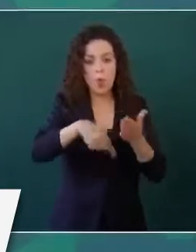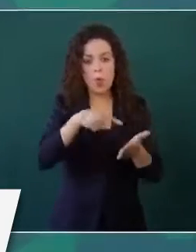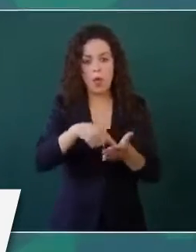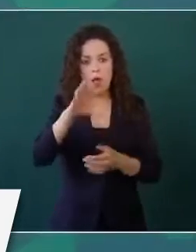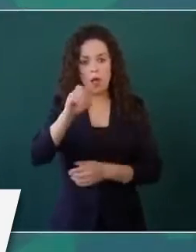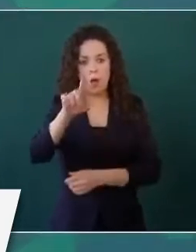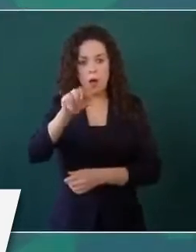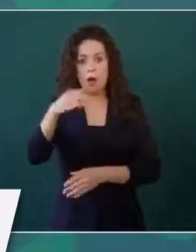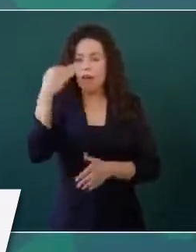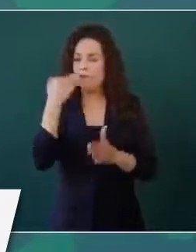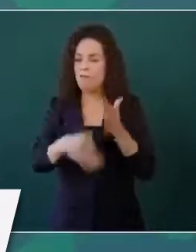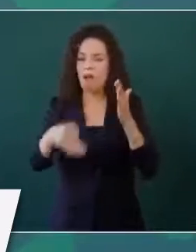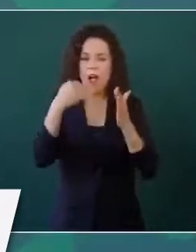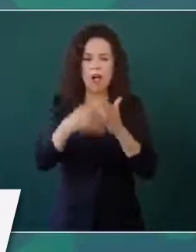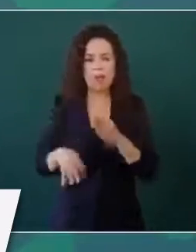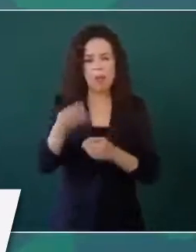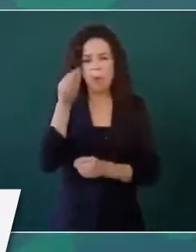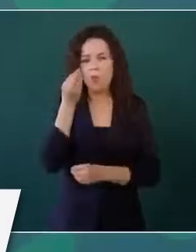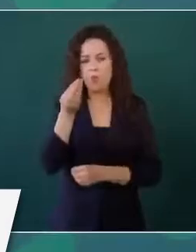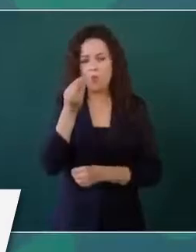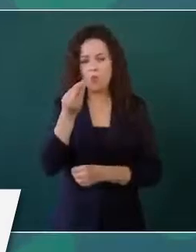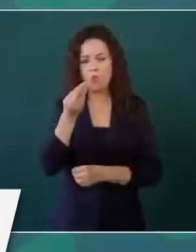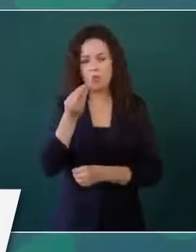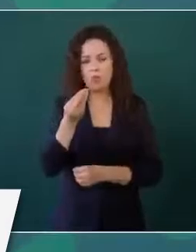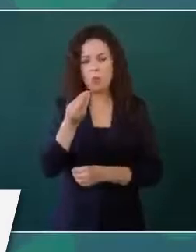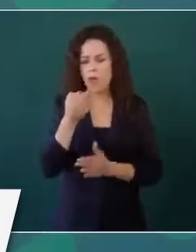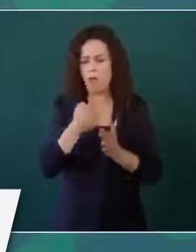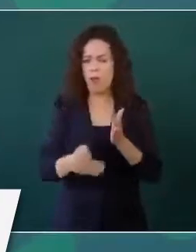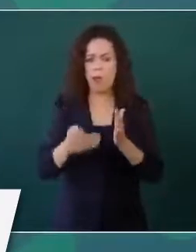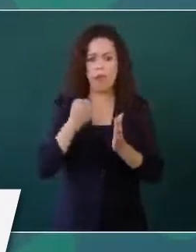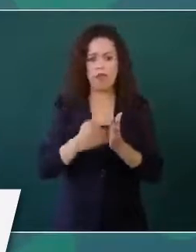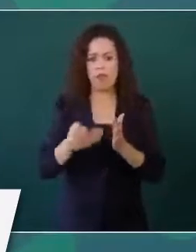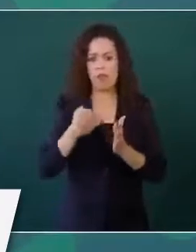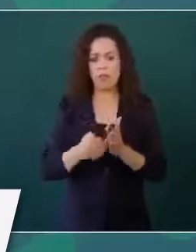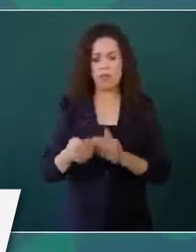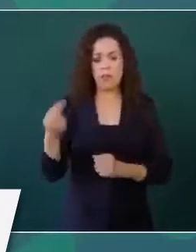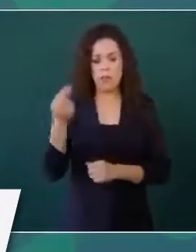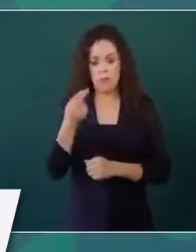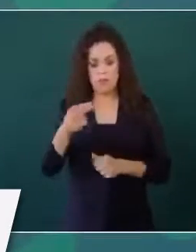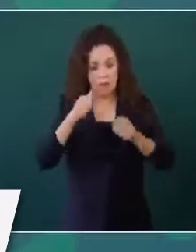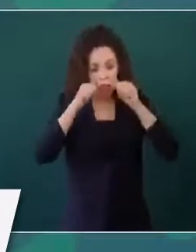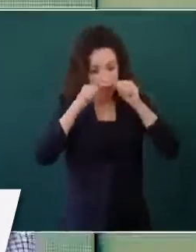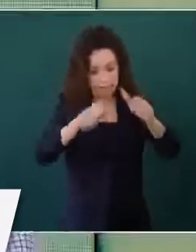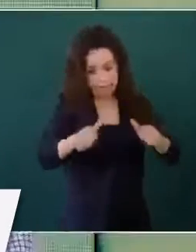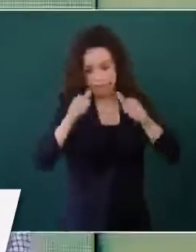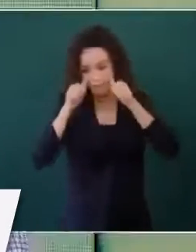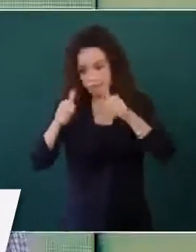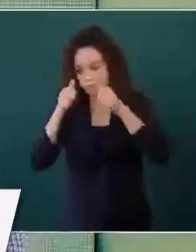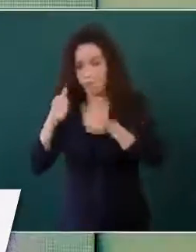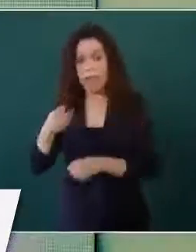atención en las colonias de las ciudades fronterizas. Estamos ayudando en eso.